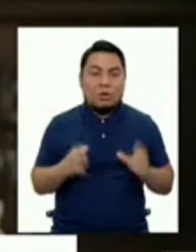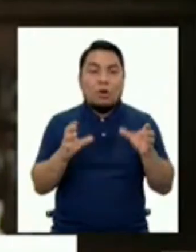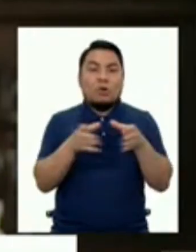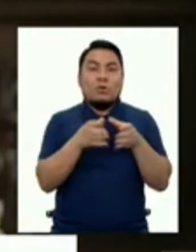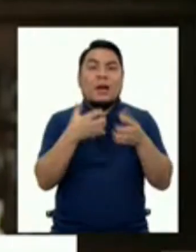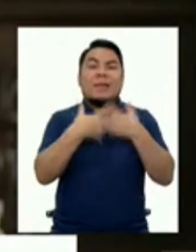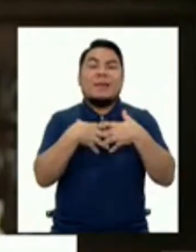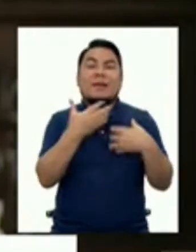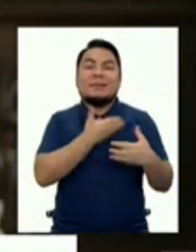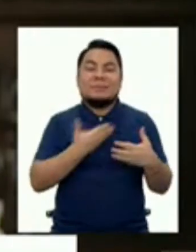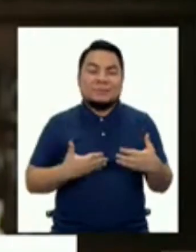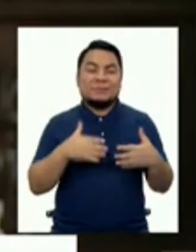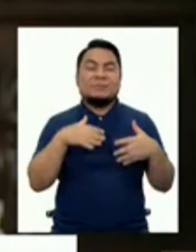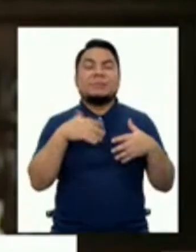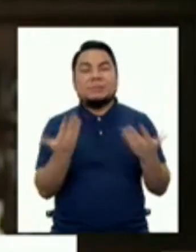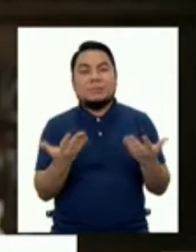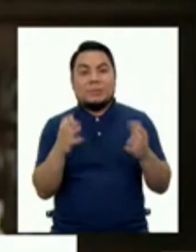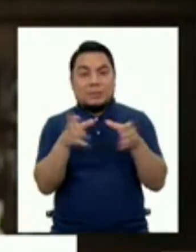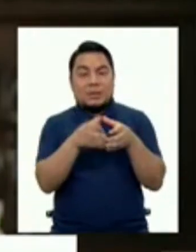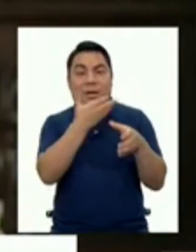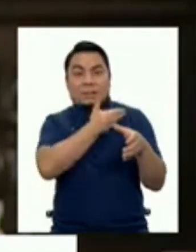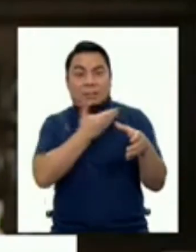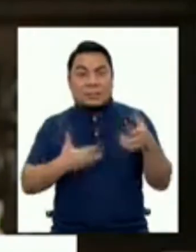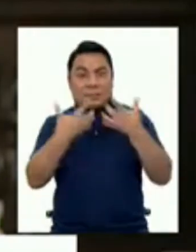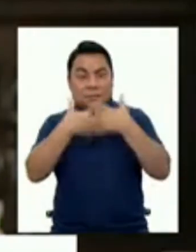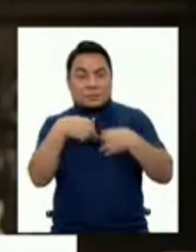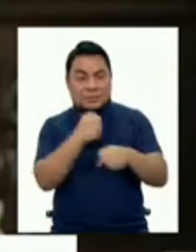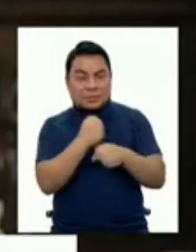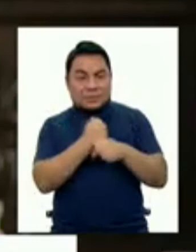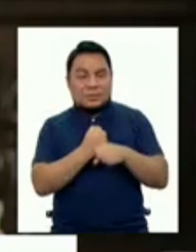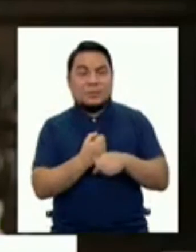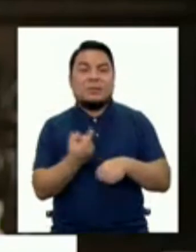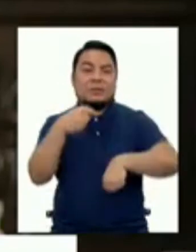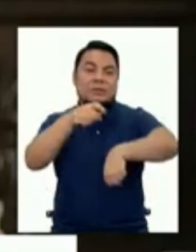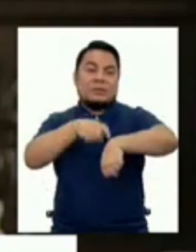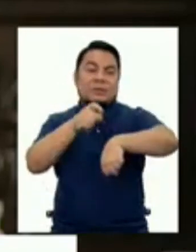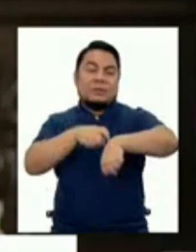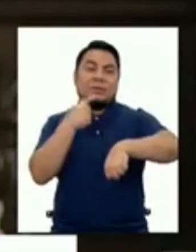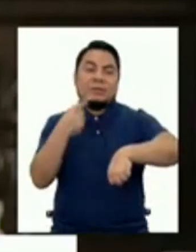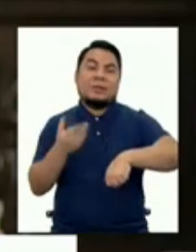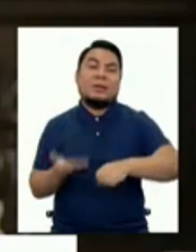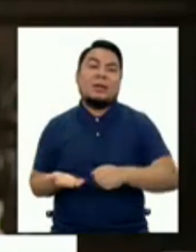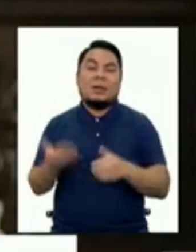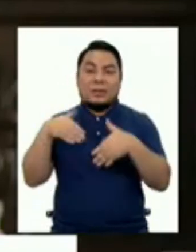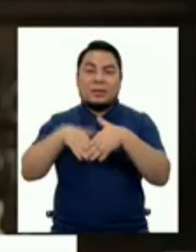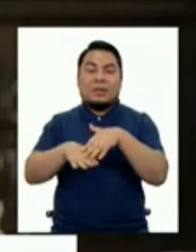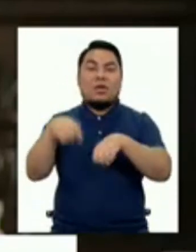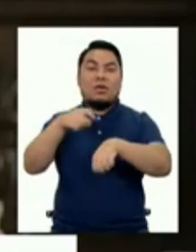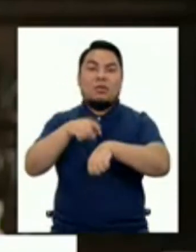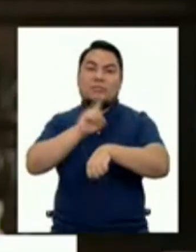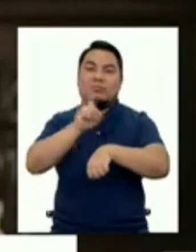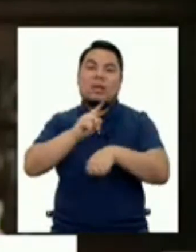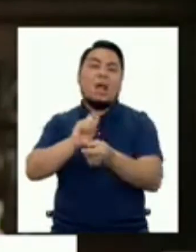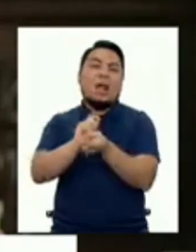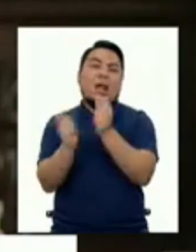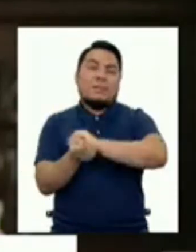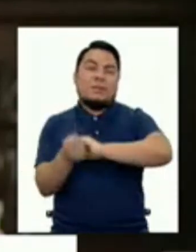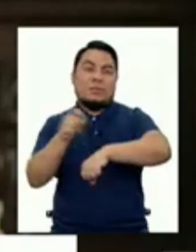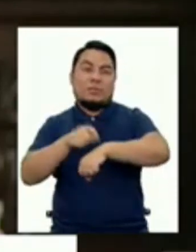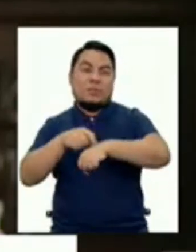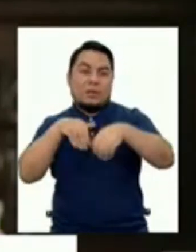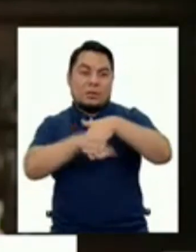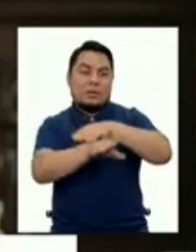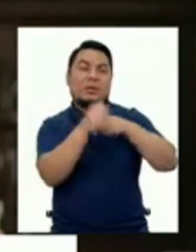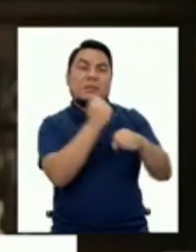cual establece que el sector público no se estaría movilizando dentro de las horas punta, como una medida de